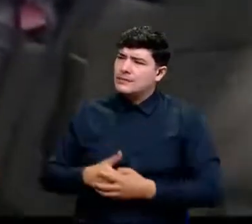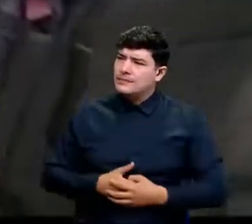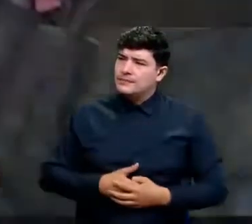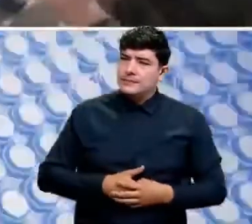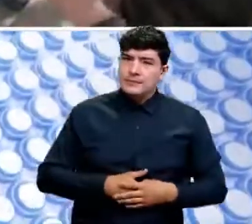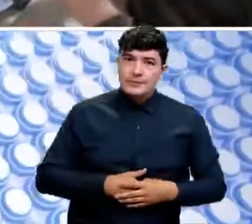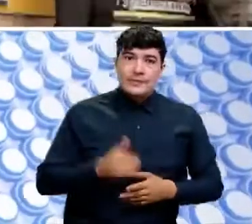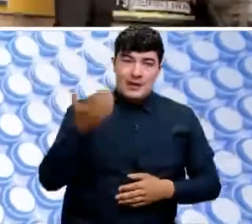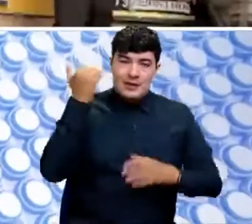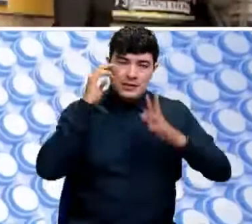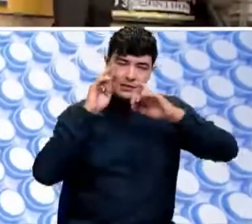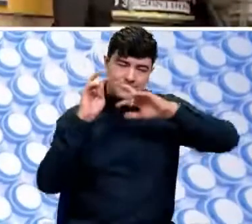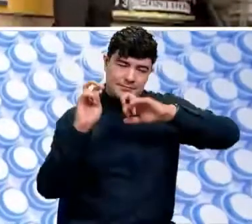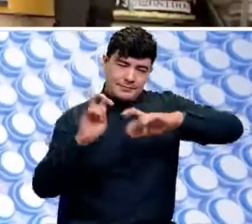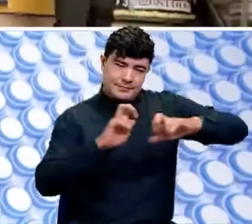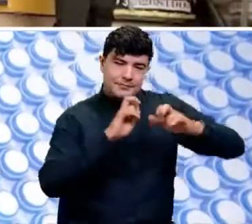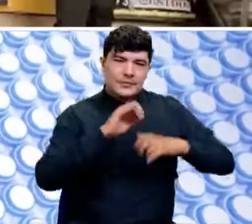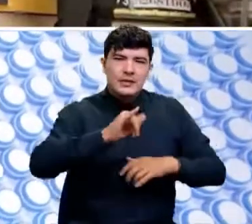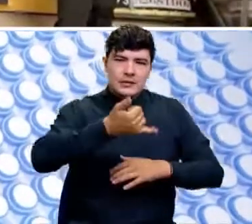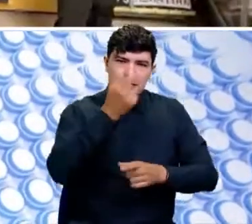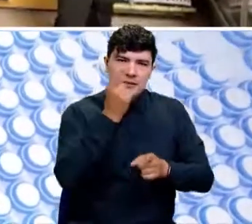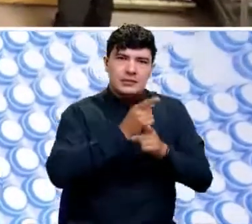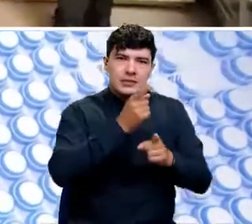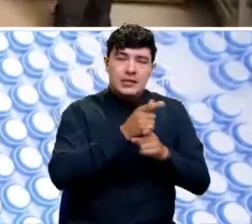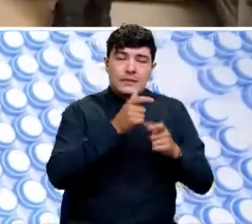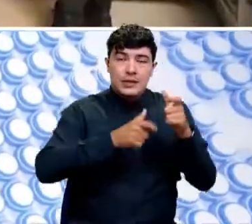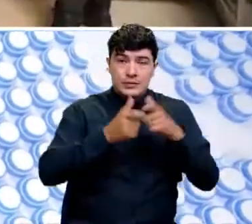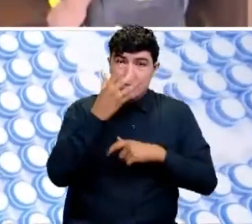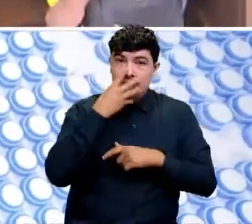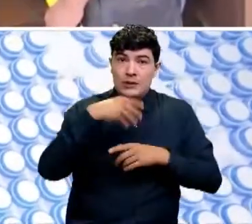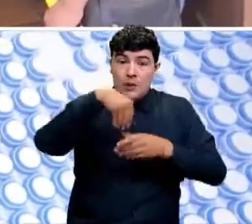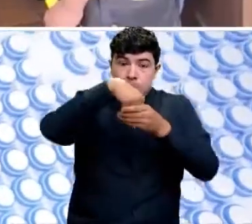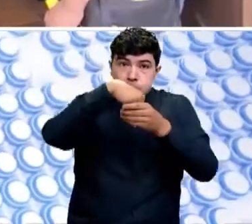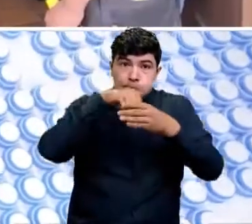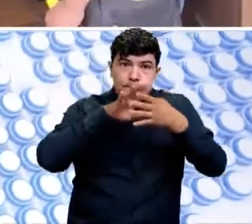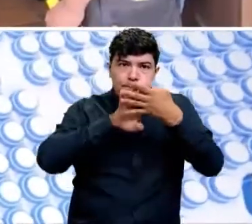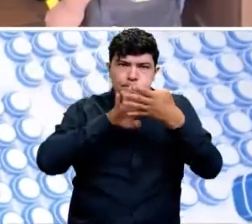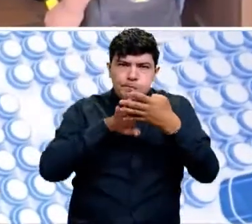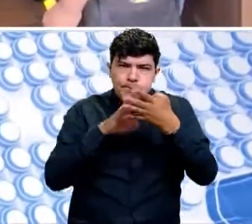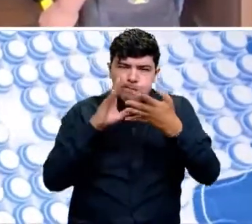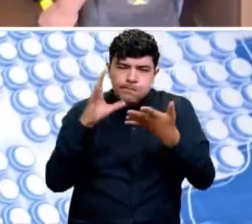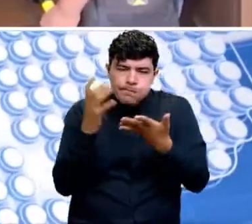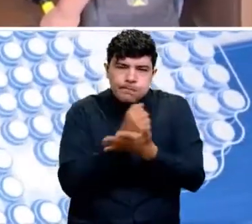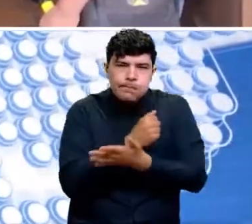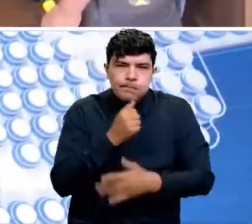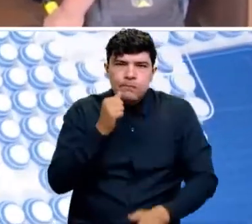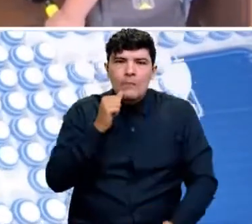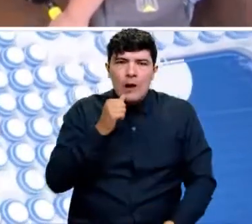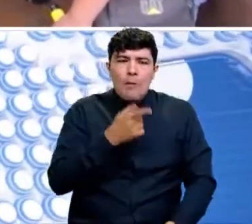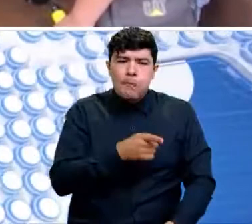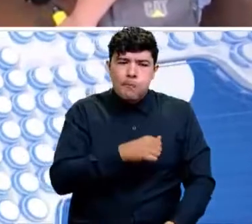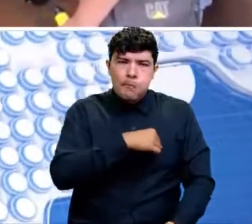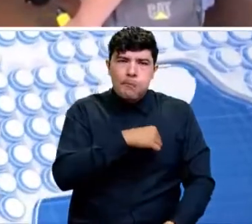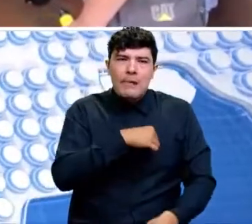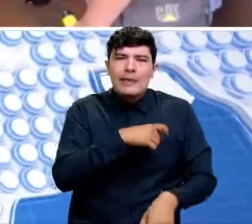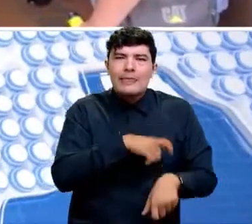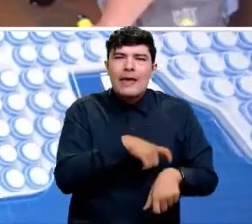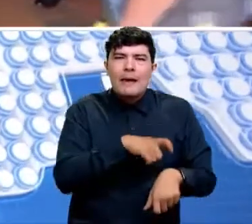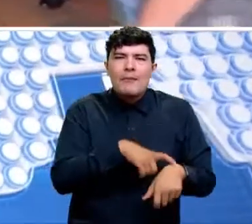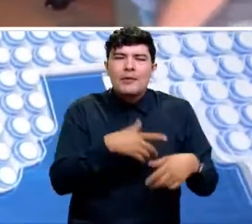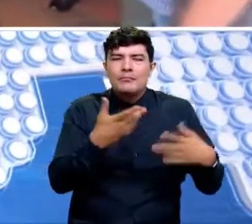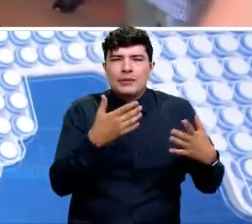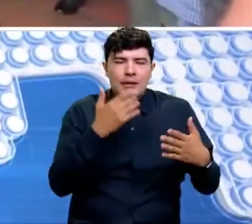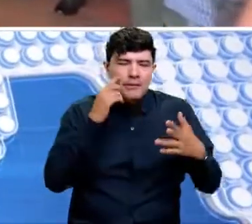han permitido demostrar que evidentemente se trata al interior de las cárceles. Estos ciudadanos pues en muchas ocasiones tienen mucho tiempo para empezar a hacer